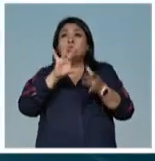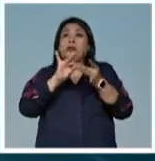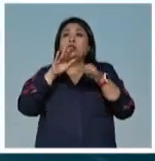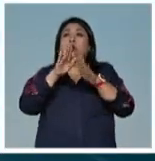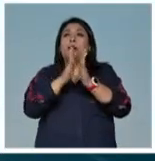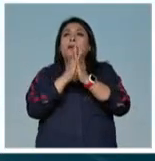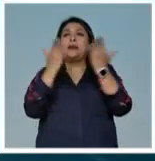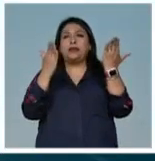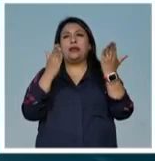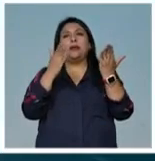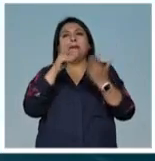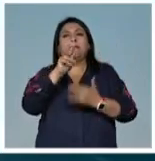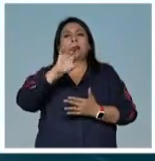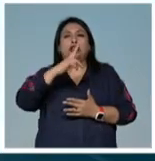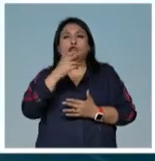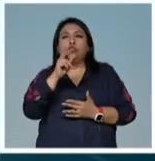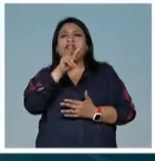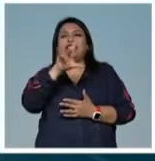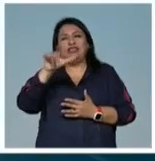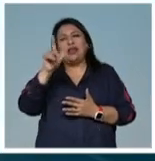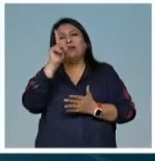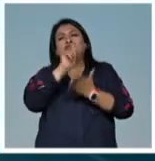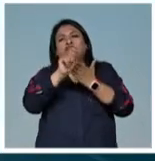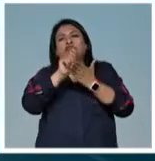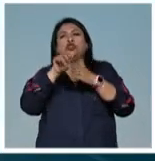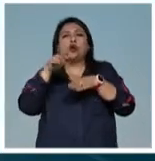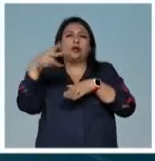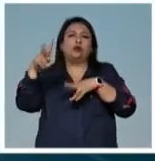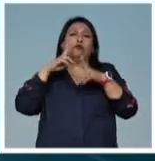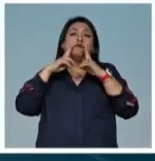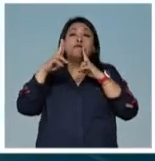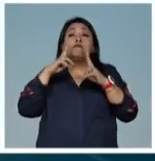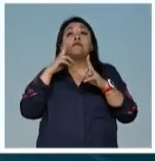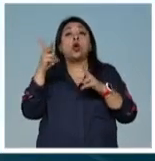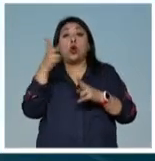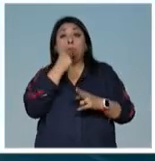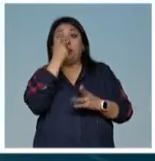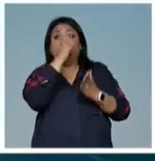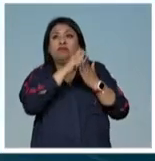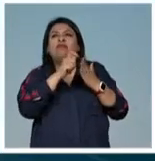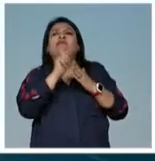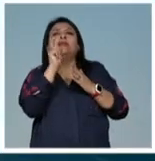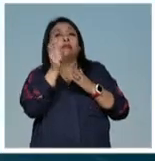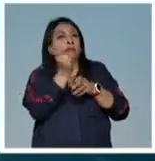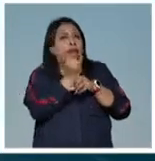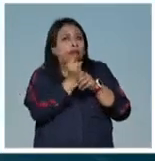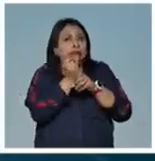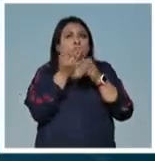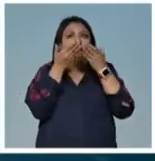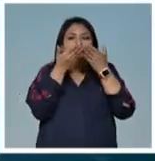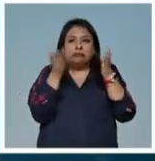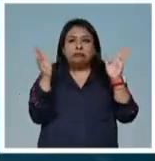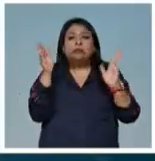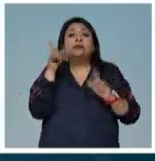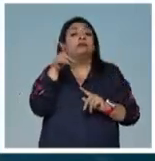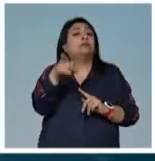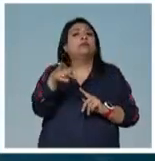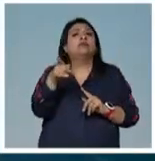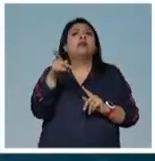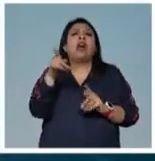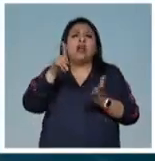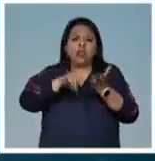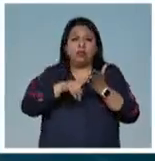libro Pancho Villa, una biografía narrativa, pero que para el autor ha constituido una obra de investigación abierta y para la cual no